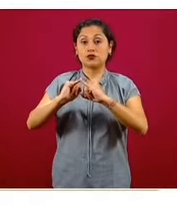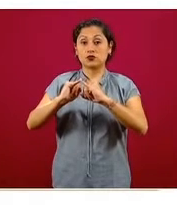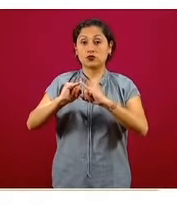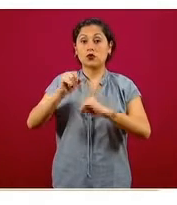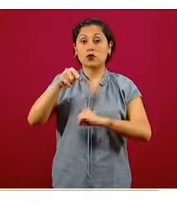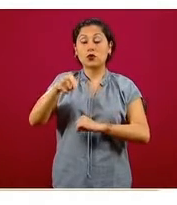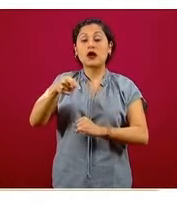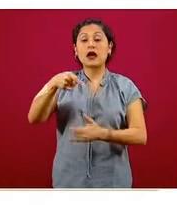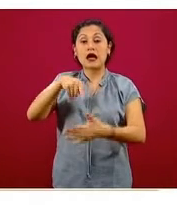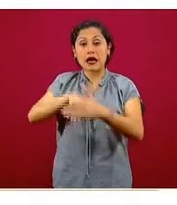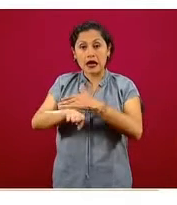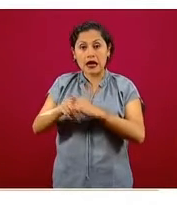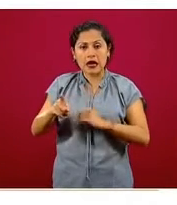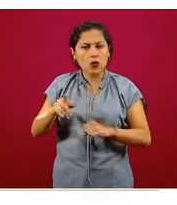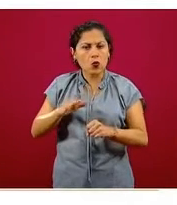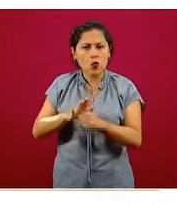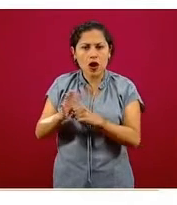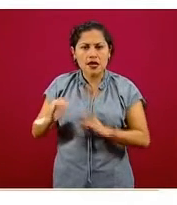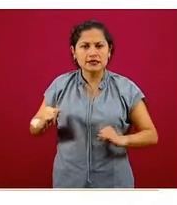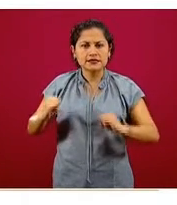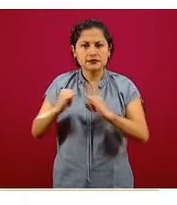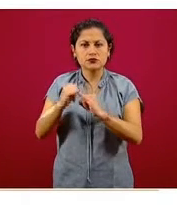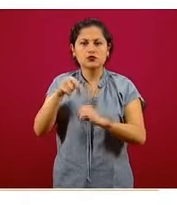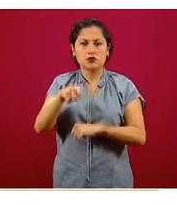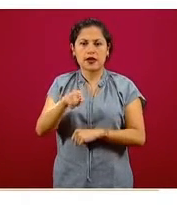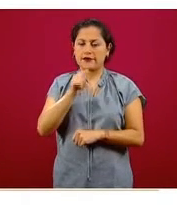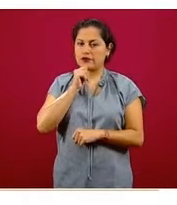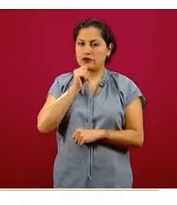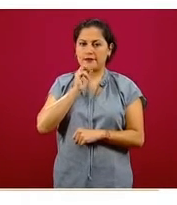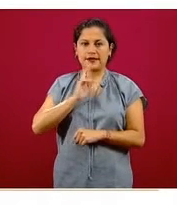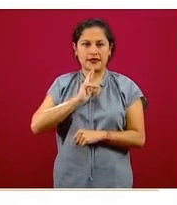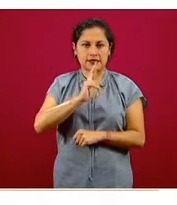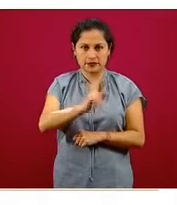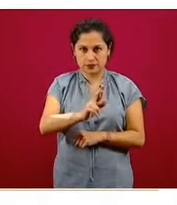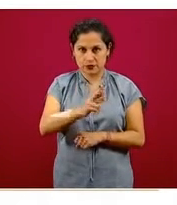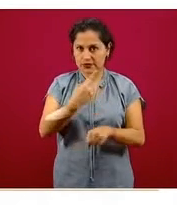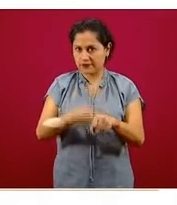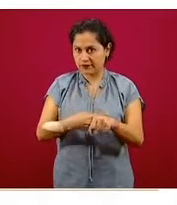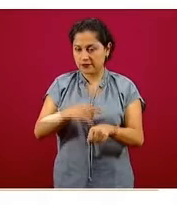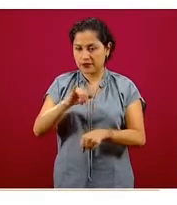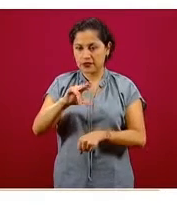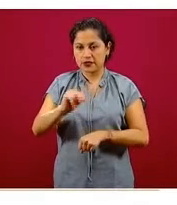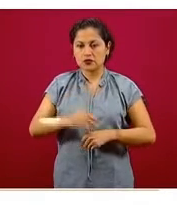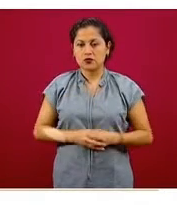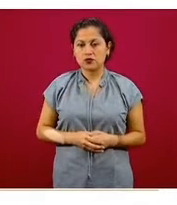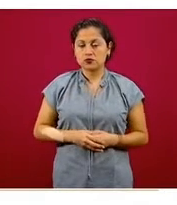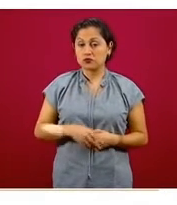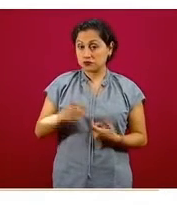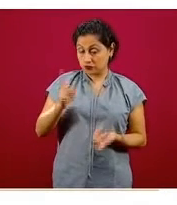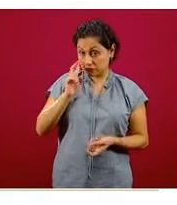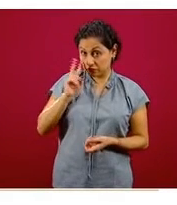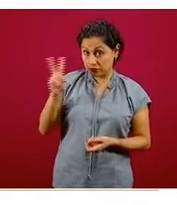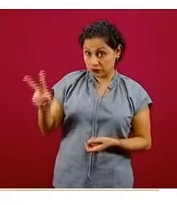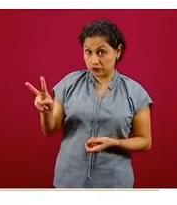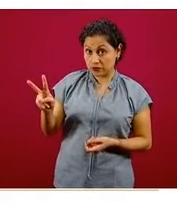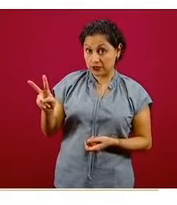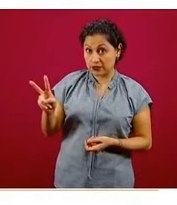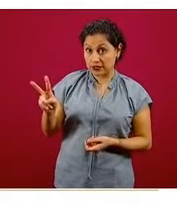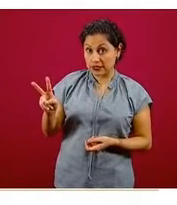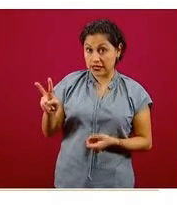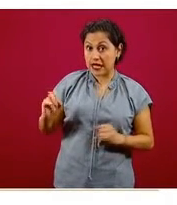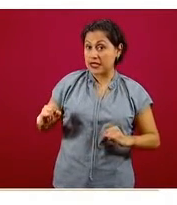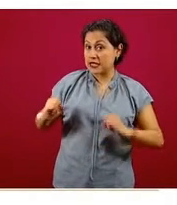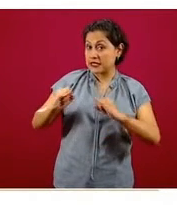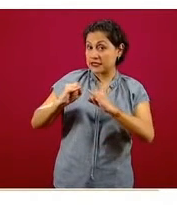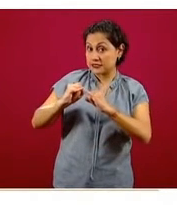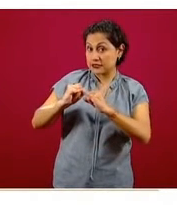sospechosos, y además cargamos un siguiente elemento, que es que ustedes puedan identificar de esos casos sospechosos qué instituciones son